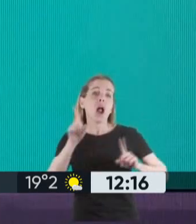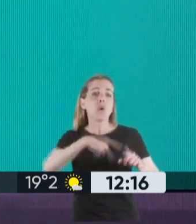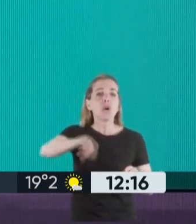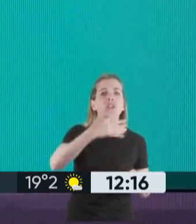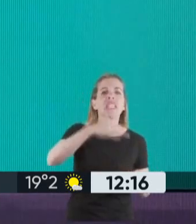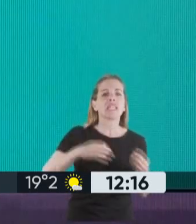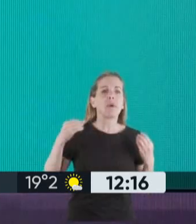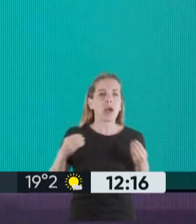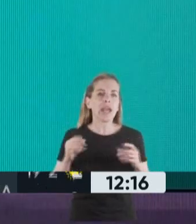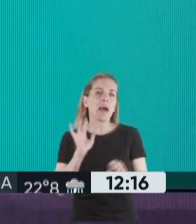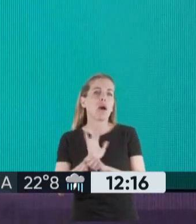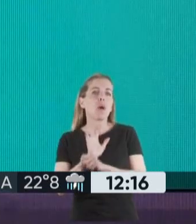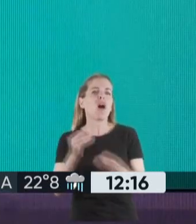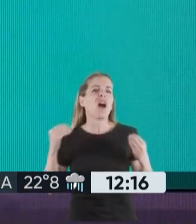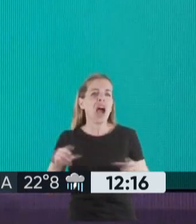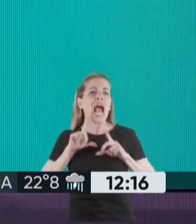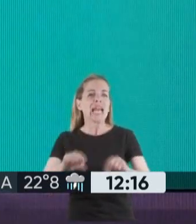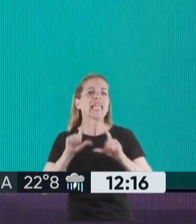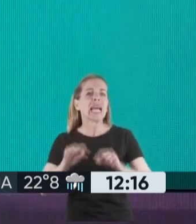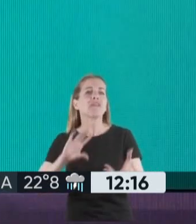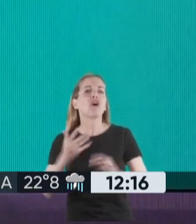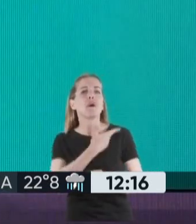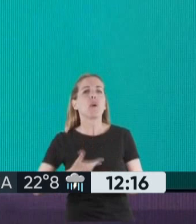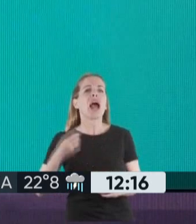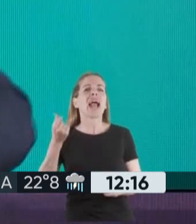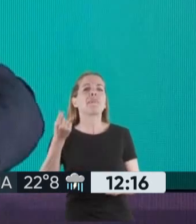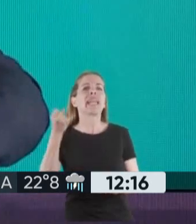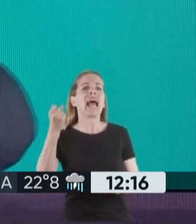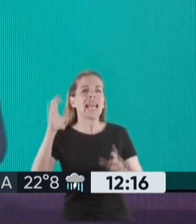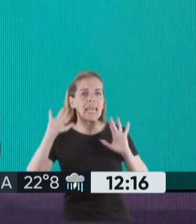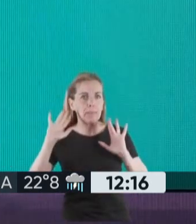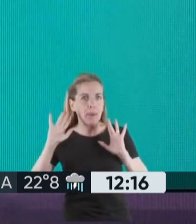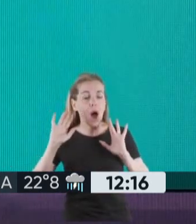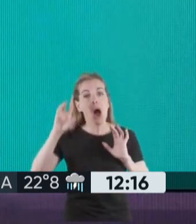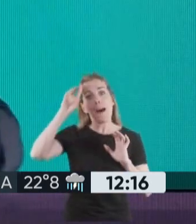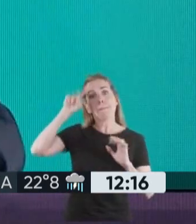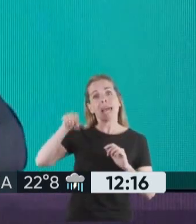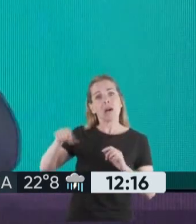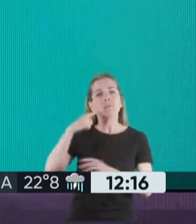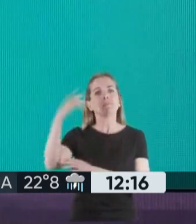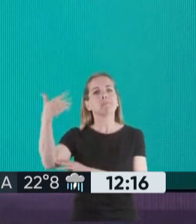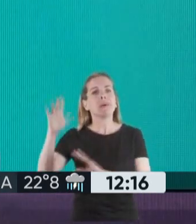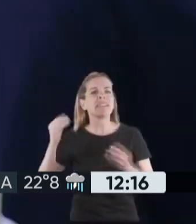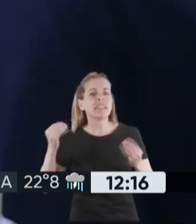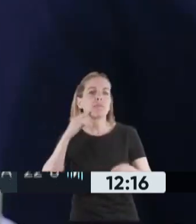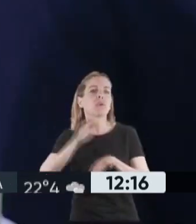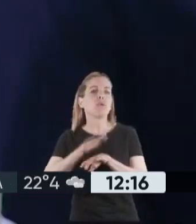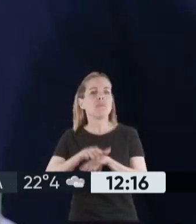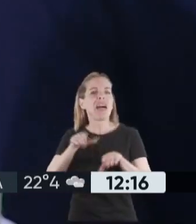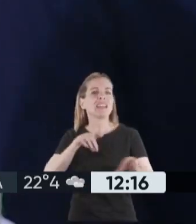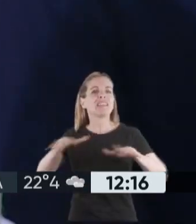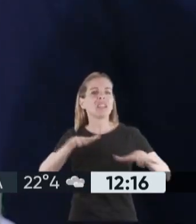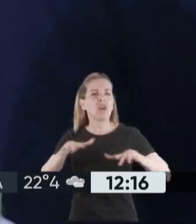era una enorme crítica a la voracidad del capitalismo, que lo había llevado a producir con